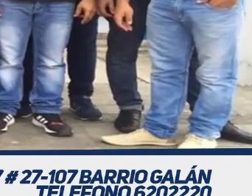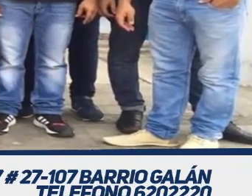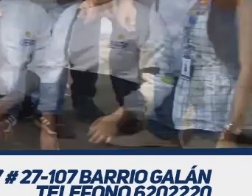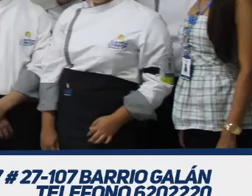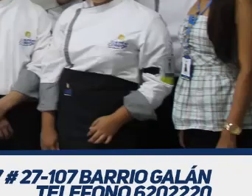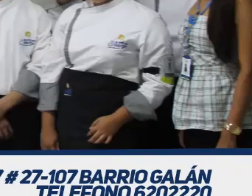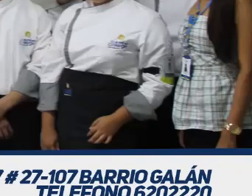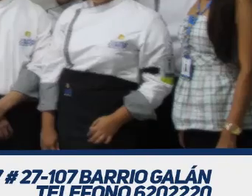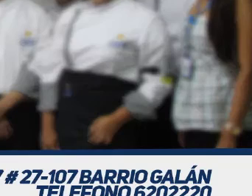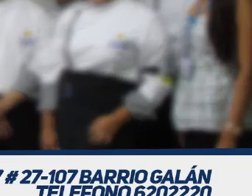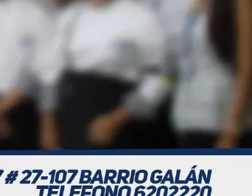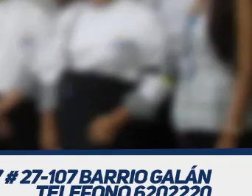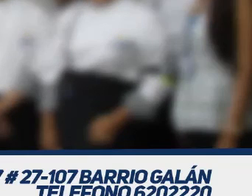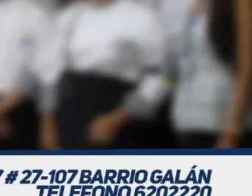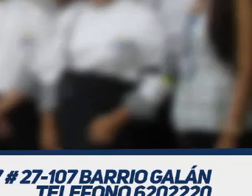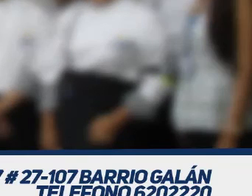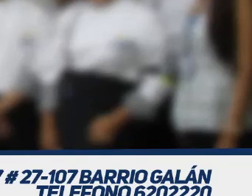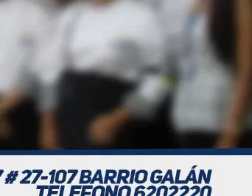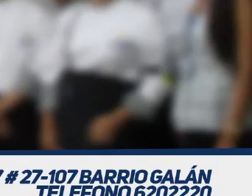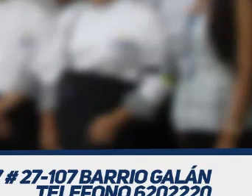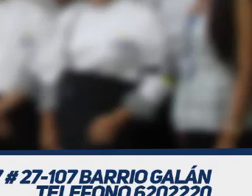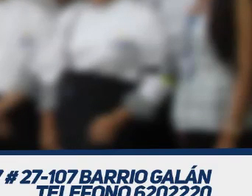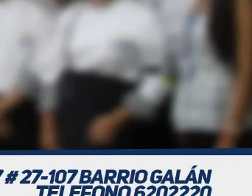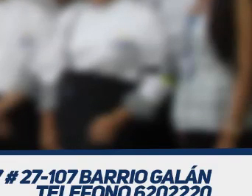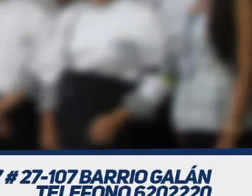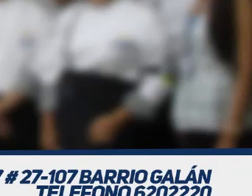al 620-2220.